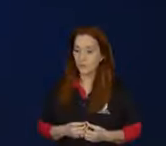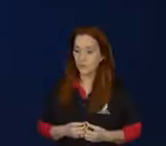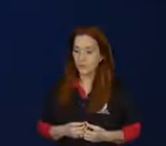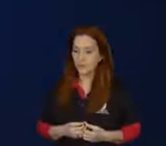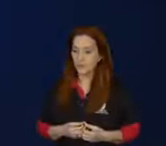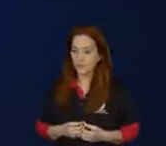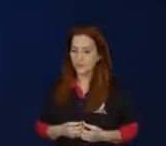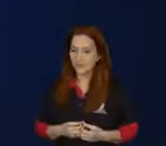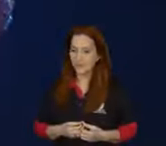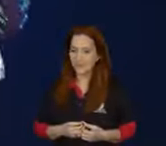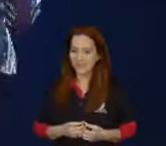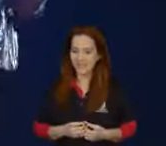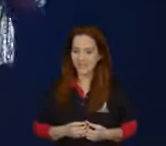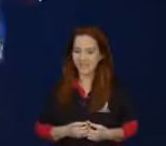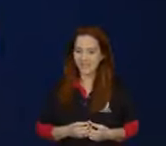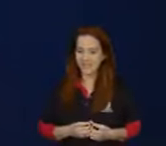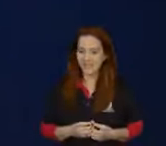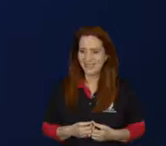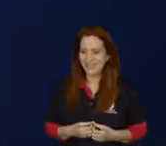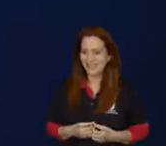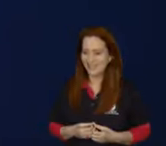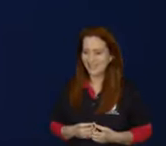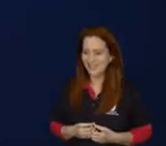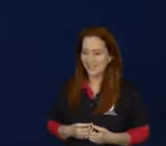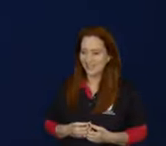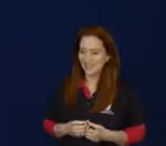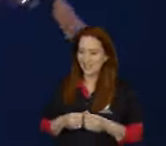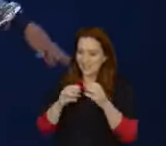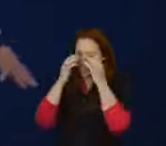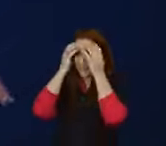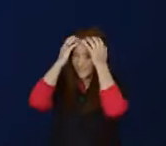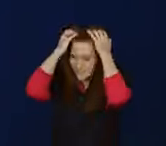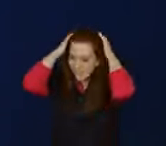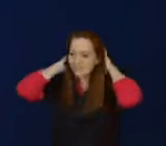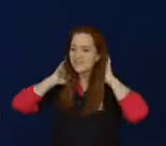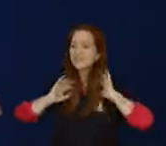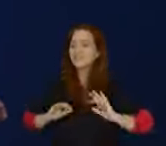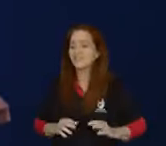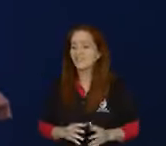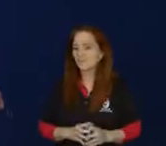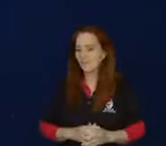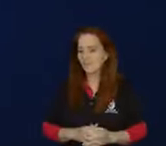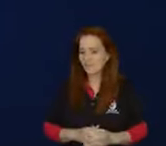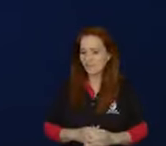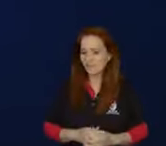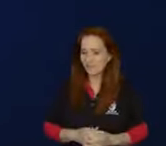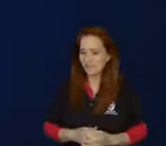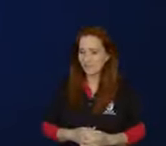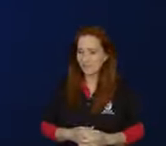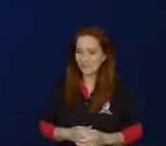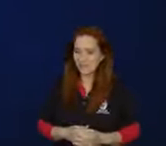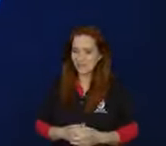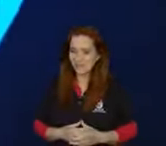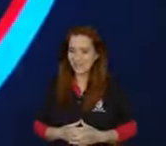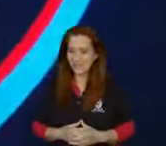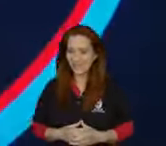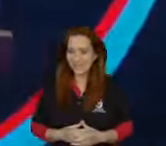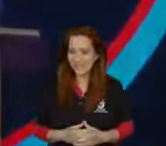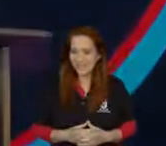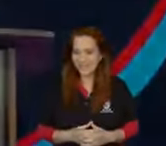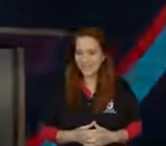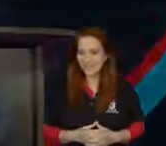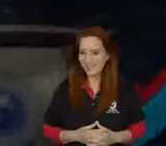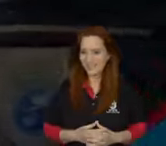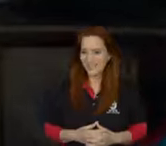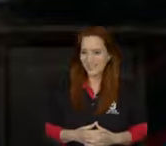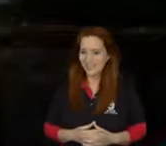Ah, porque está con el video, ¿sabes? Mira, ese video tenía par de libras, pero ya estoy flaco, ¿sabes? Así cuando lo vea.